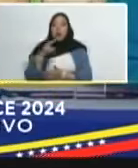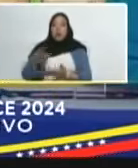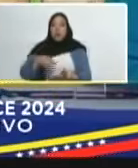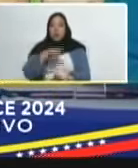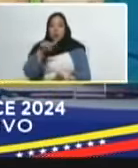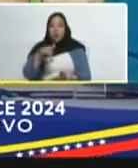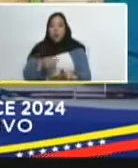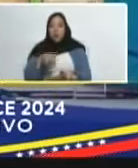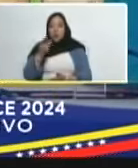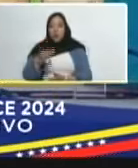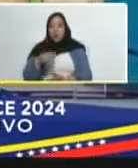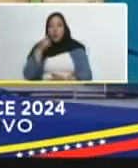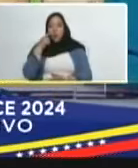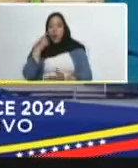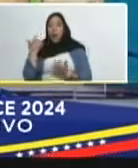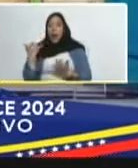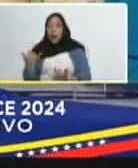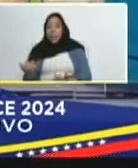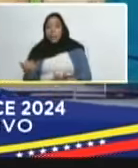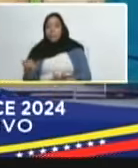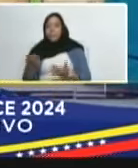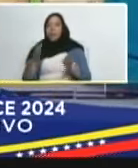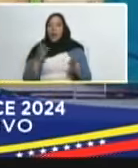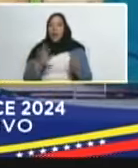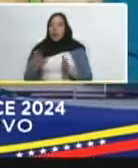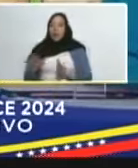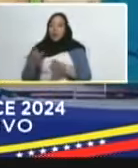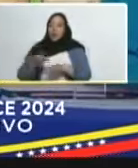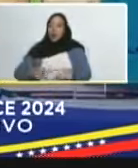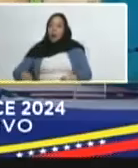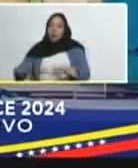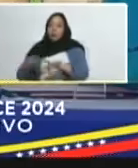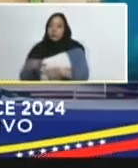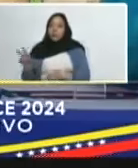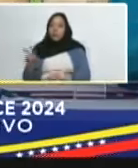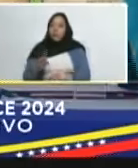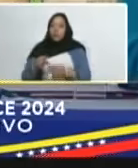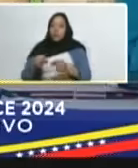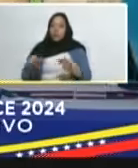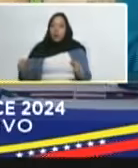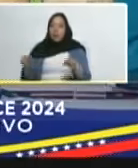especial agrícola del oriente del país,